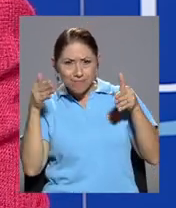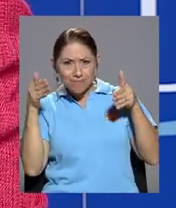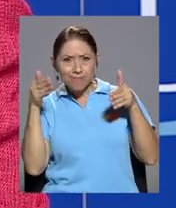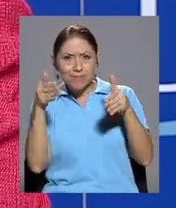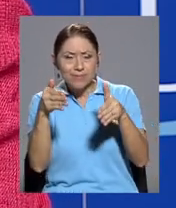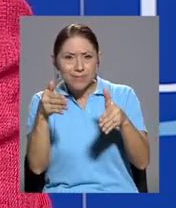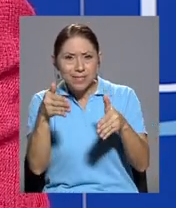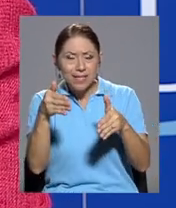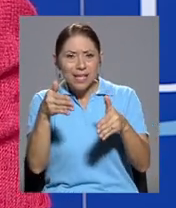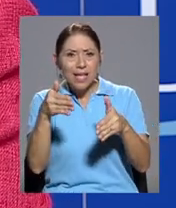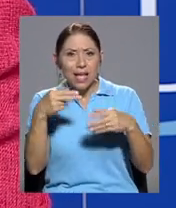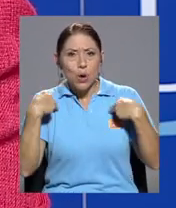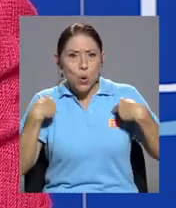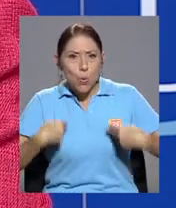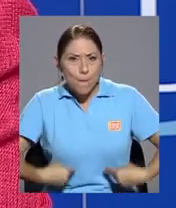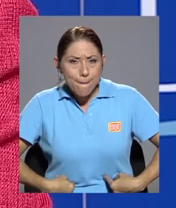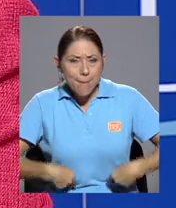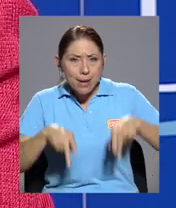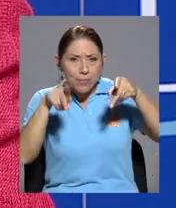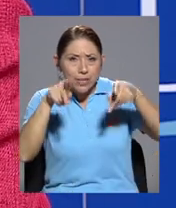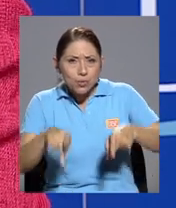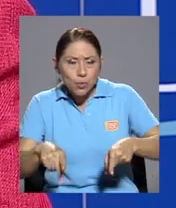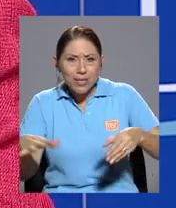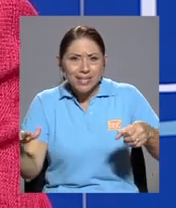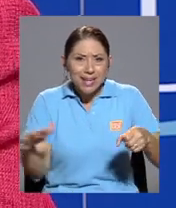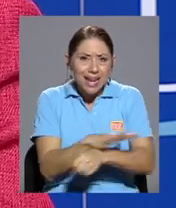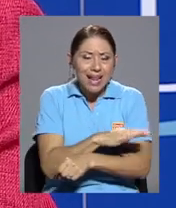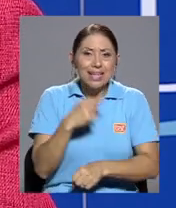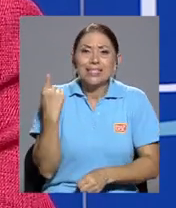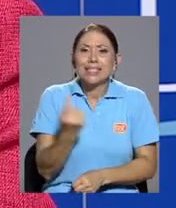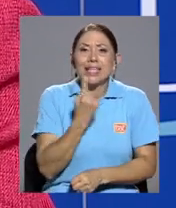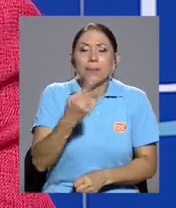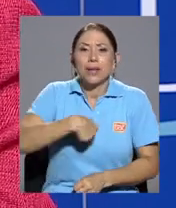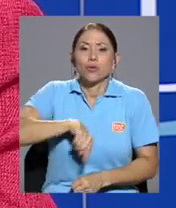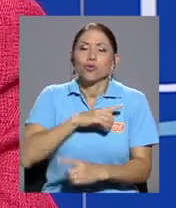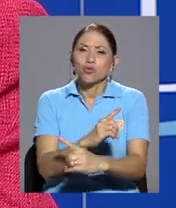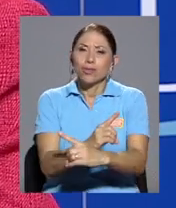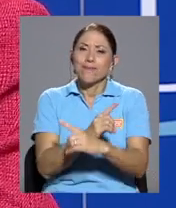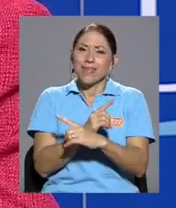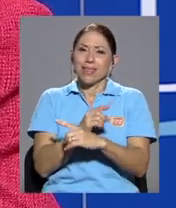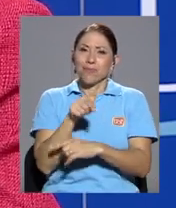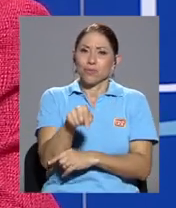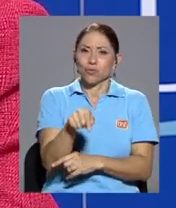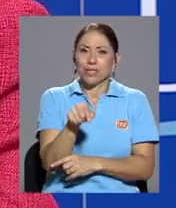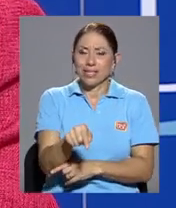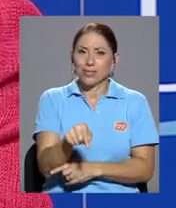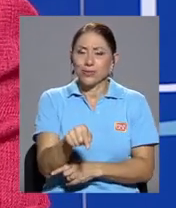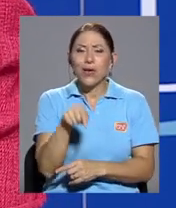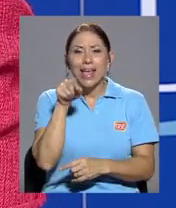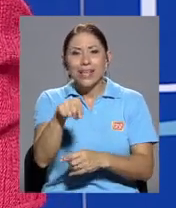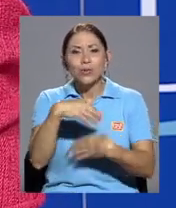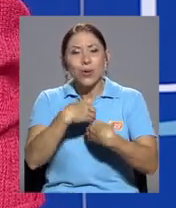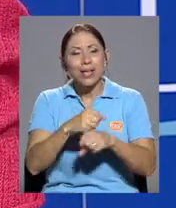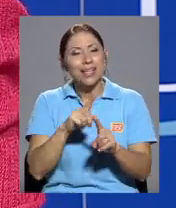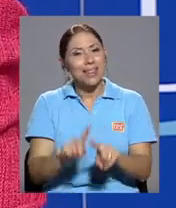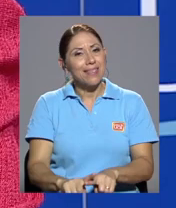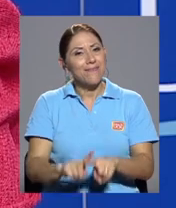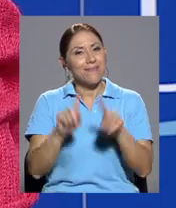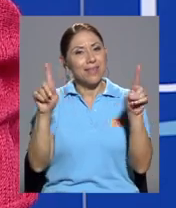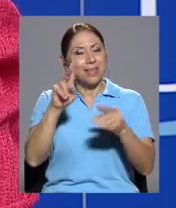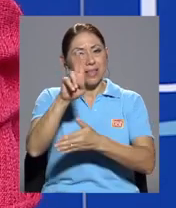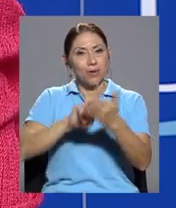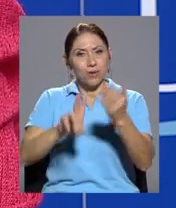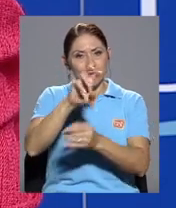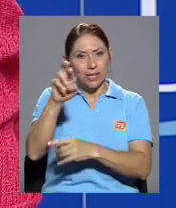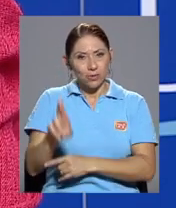siempre los que hemos pasado por esta universidad defendemos y lo destacamos como ese punto que hace diferente a la universidad de